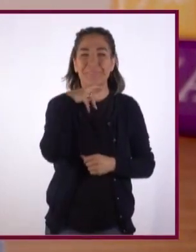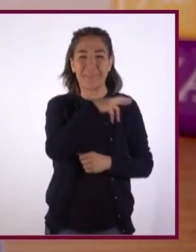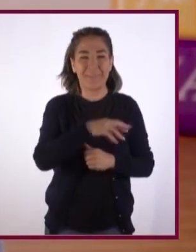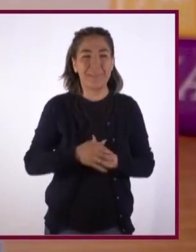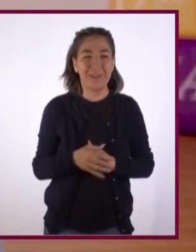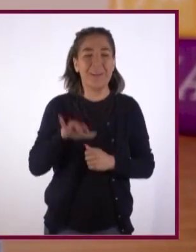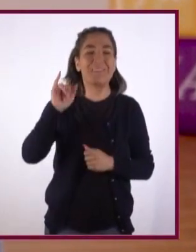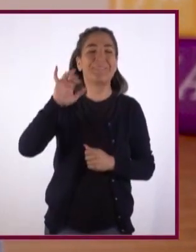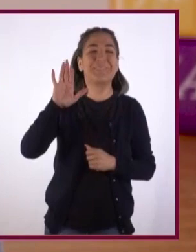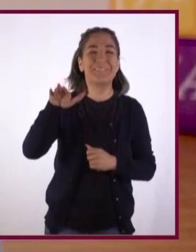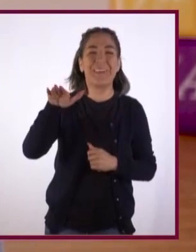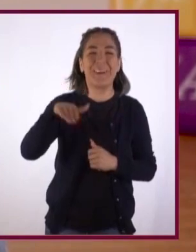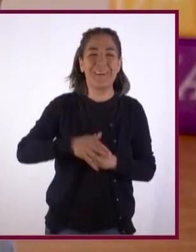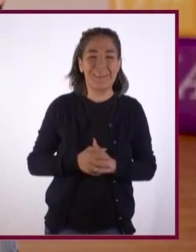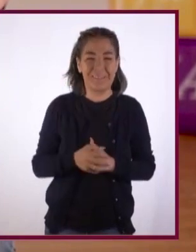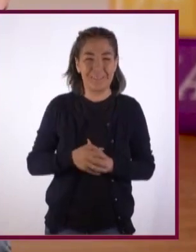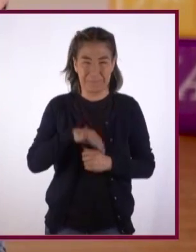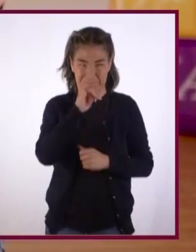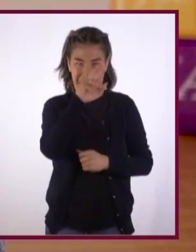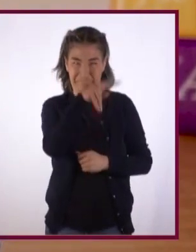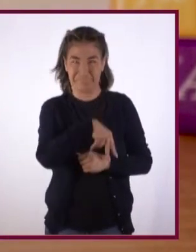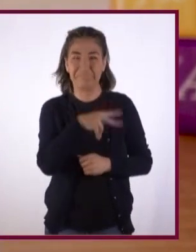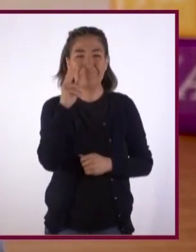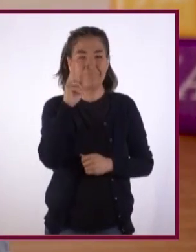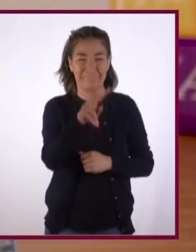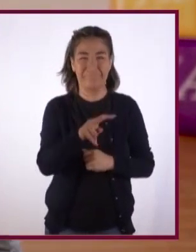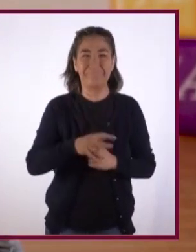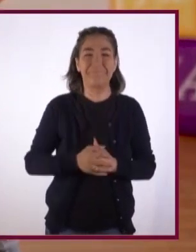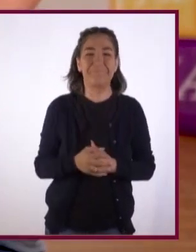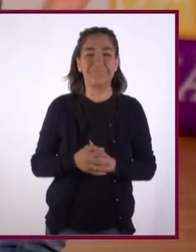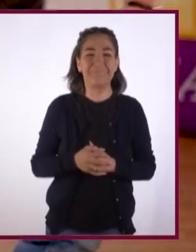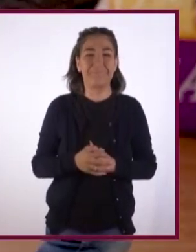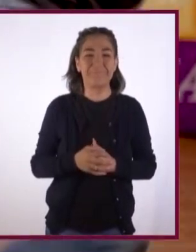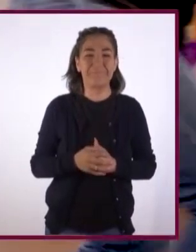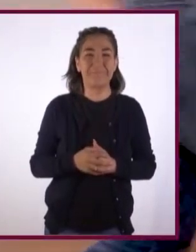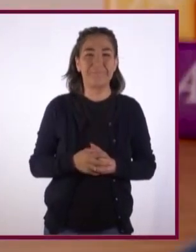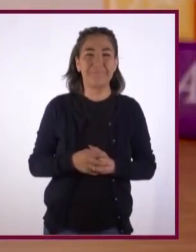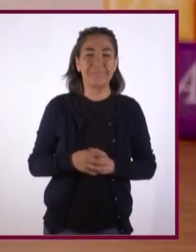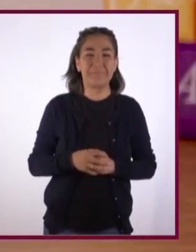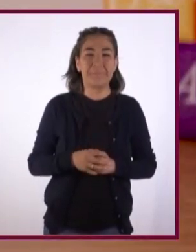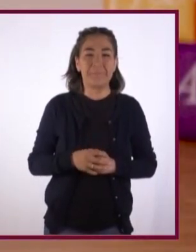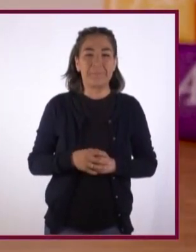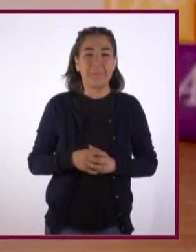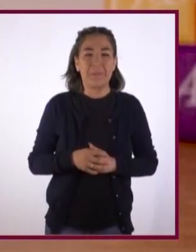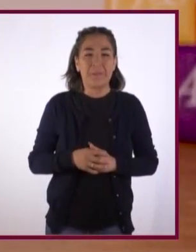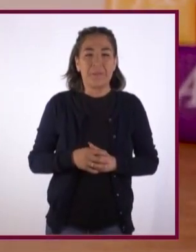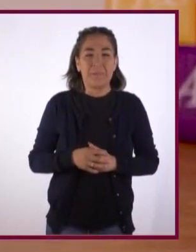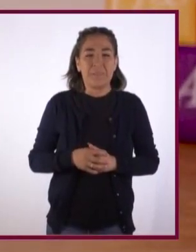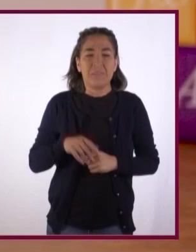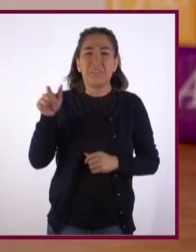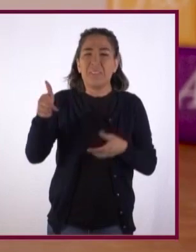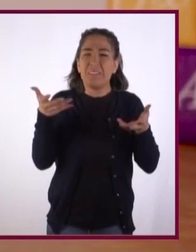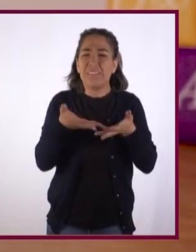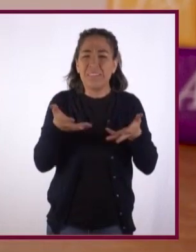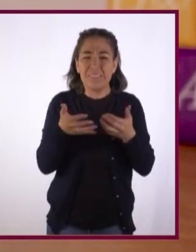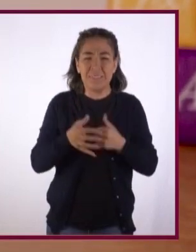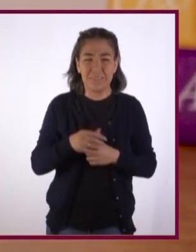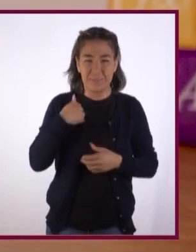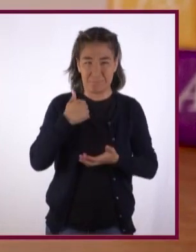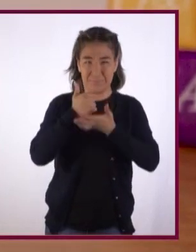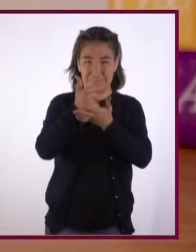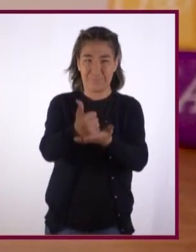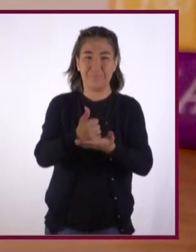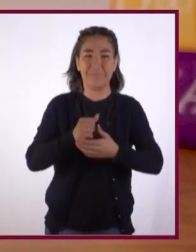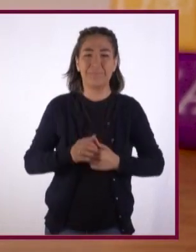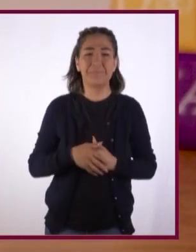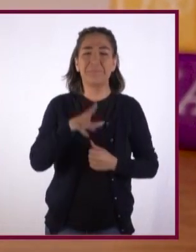más. Ay, ajá. Ah, verás. Espérame tantito. ¿Qué vas a hacer? ¿Quieres que te ayude